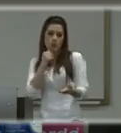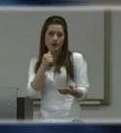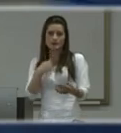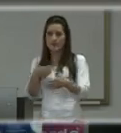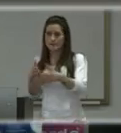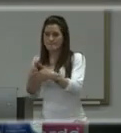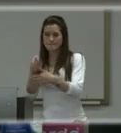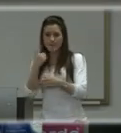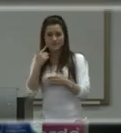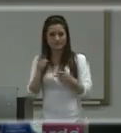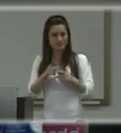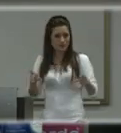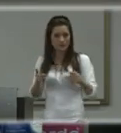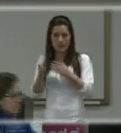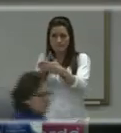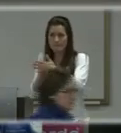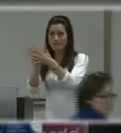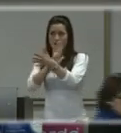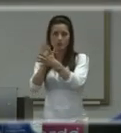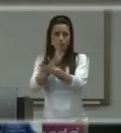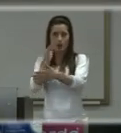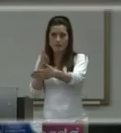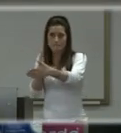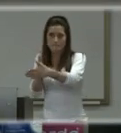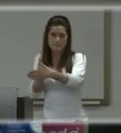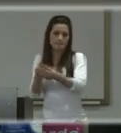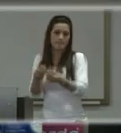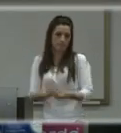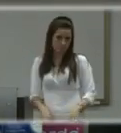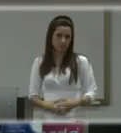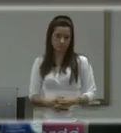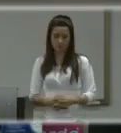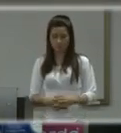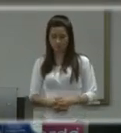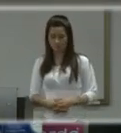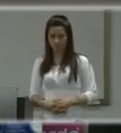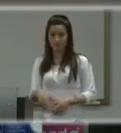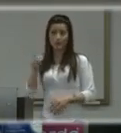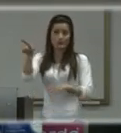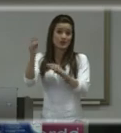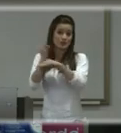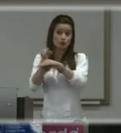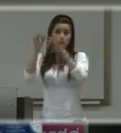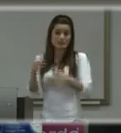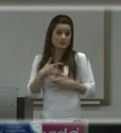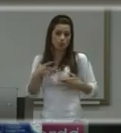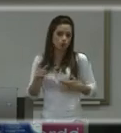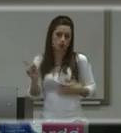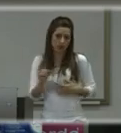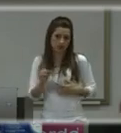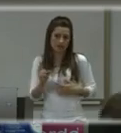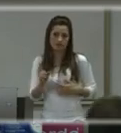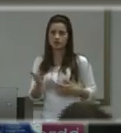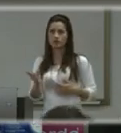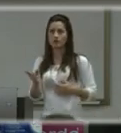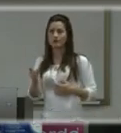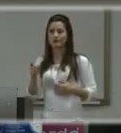el acceso a la información. Y pues, como tampoco son instituciones de salud, no tienen